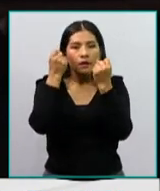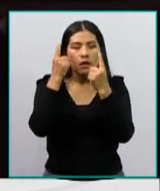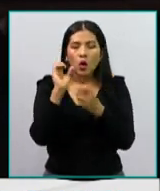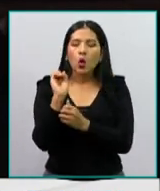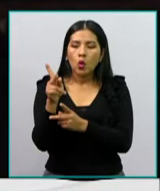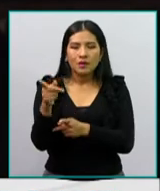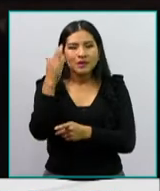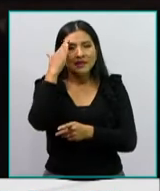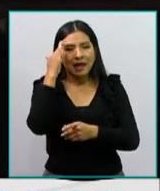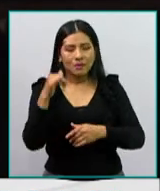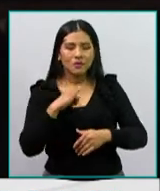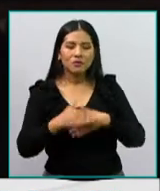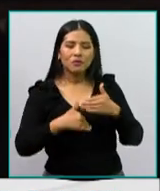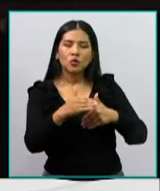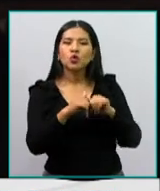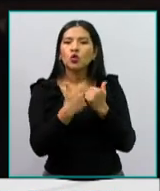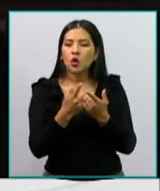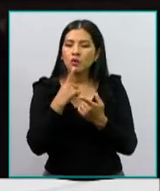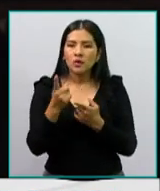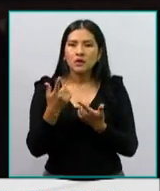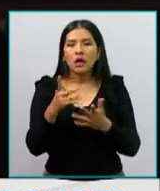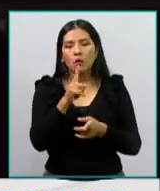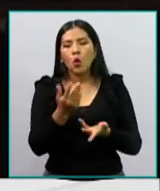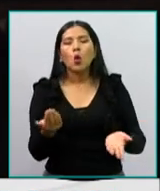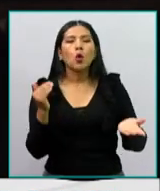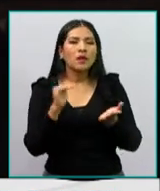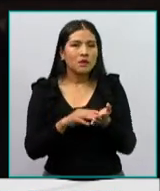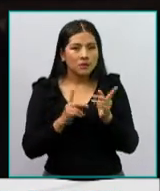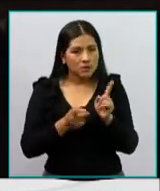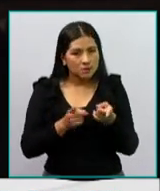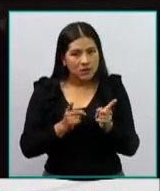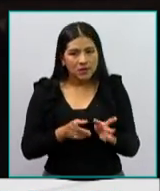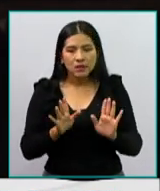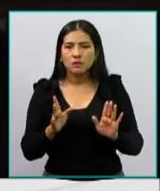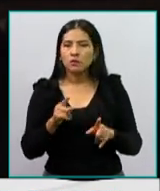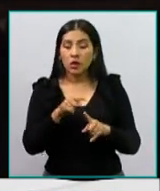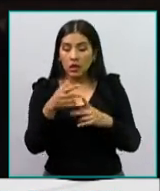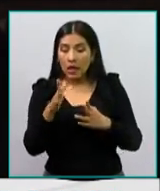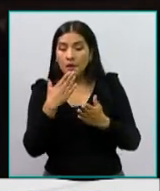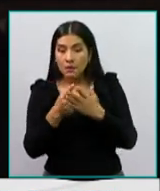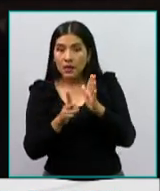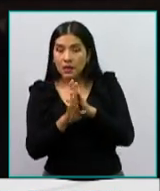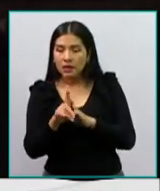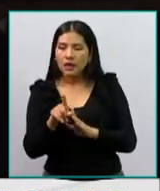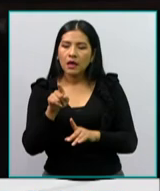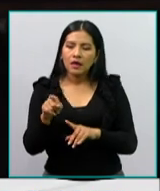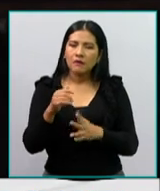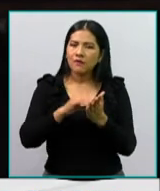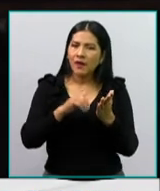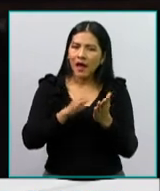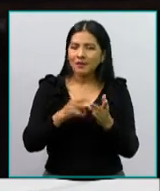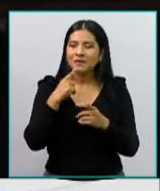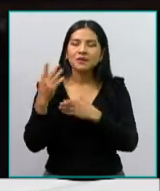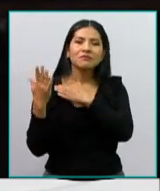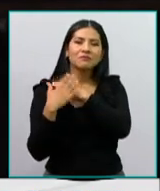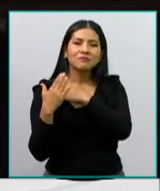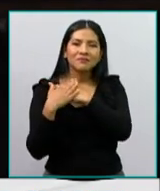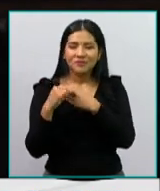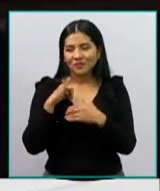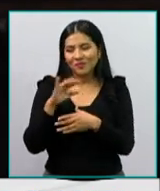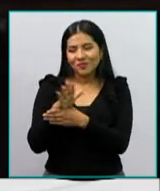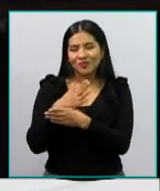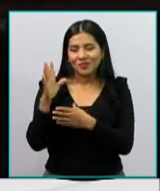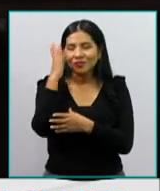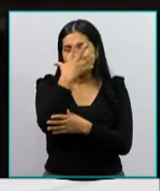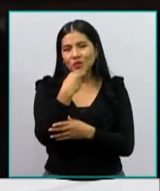visto todo mi proceso, ¿sabe? Me dice, te estás repitiendo, aquí has crecido, aquí, ¿no? Entonces, es lindo compartir